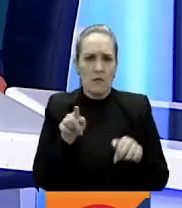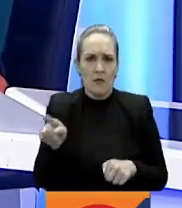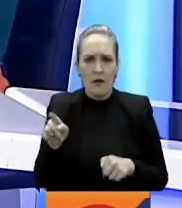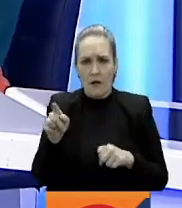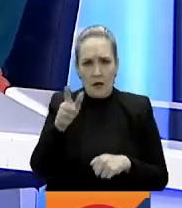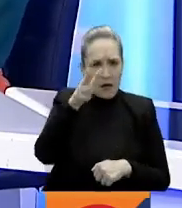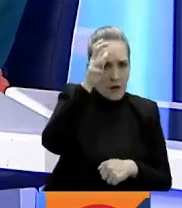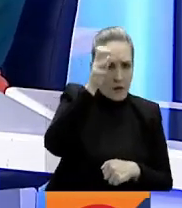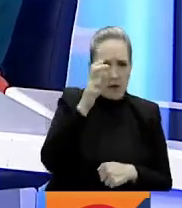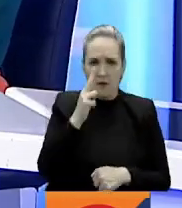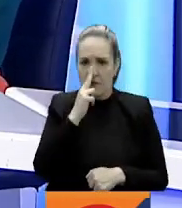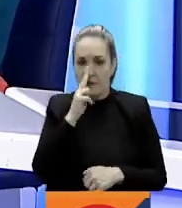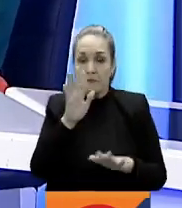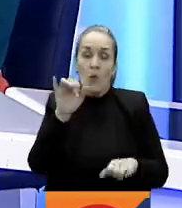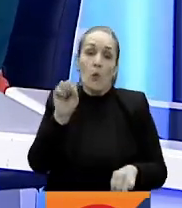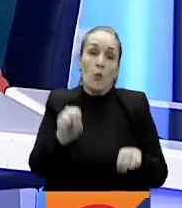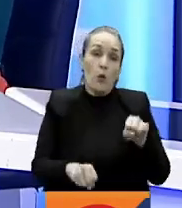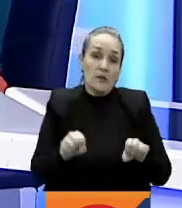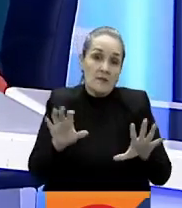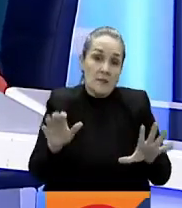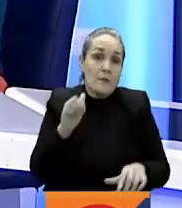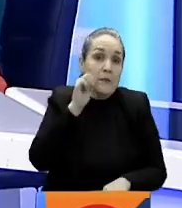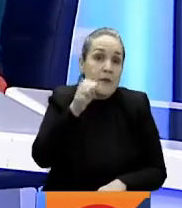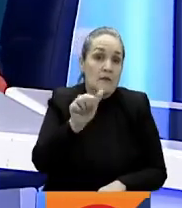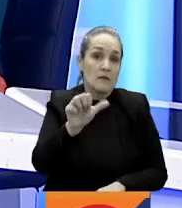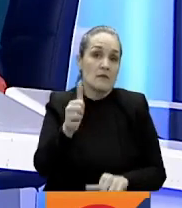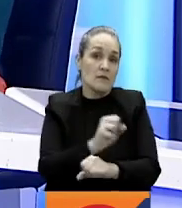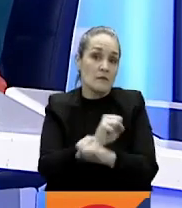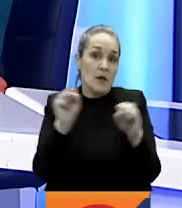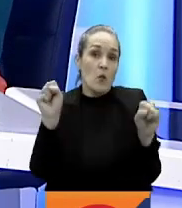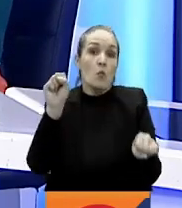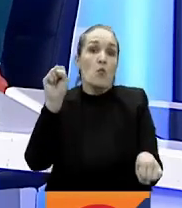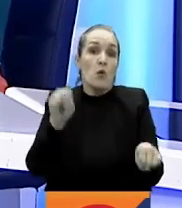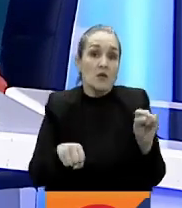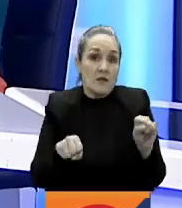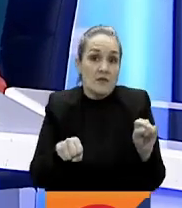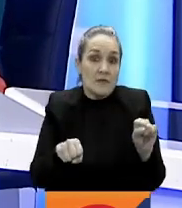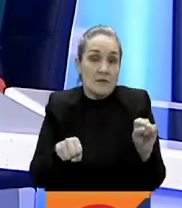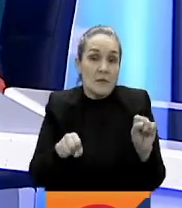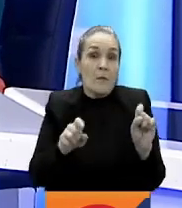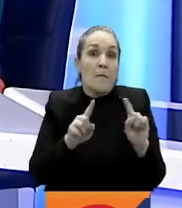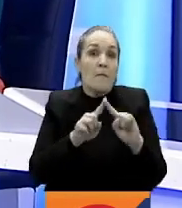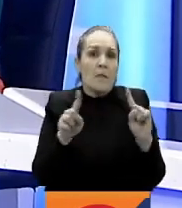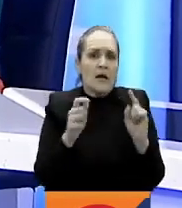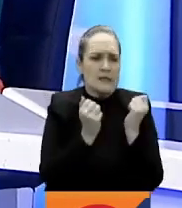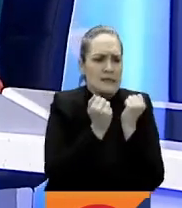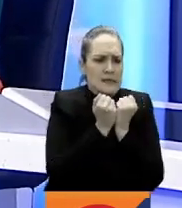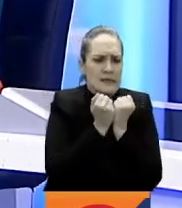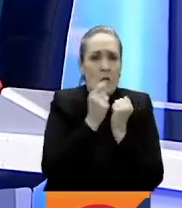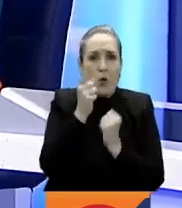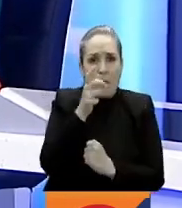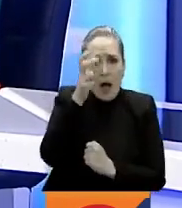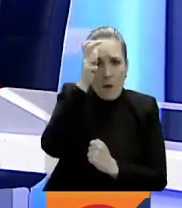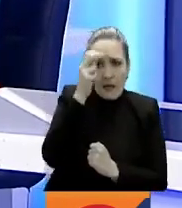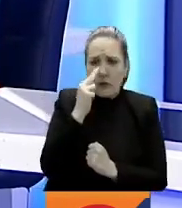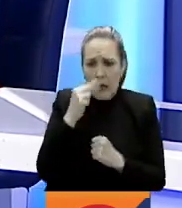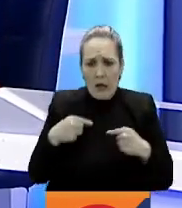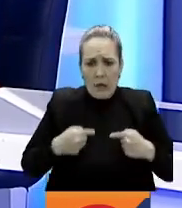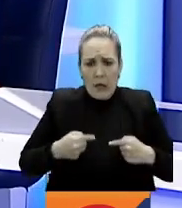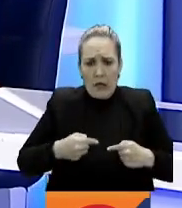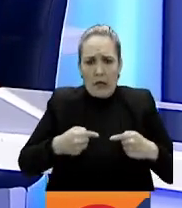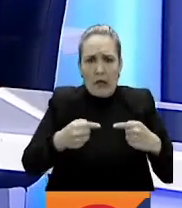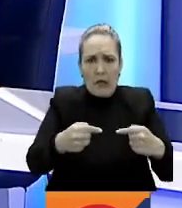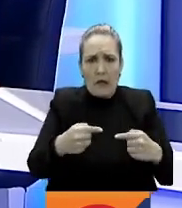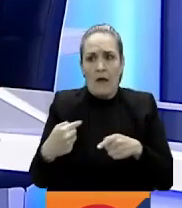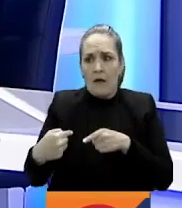Hay de dos Cali. probabilidades claras. Una, que se dispute mañana a las 10 de la mañana, pero por el calendario apretado que tiene América y Nacional, recordemos, uno juega frente al